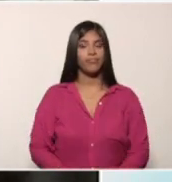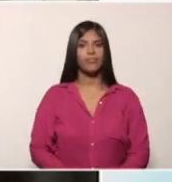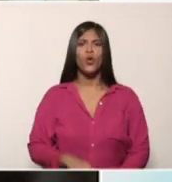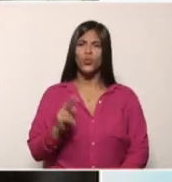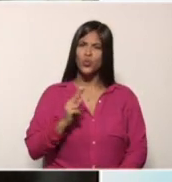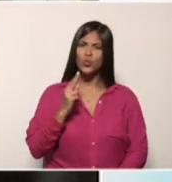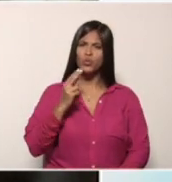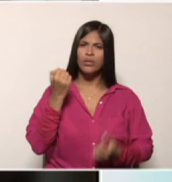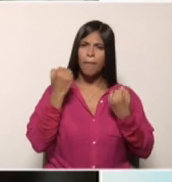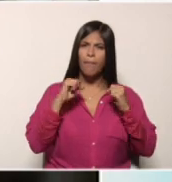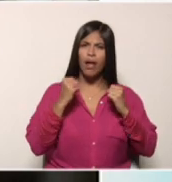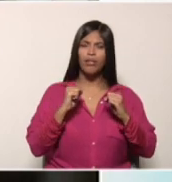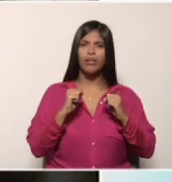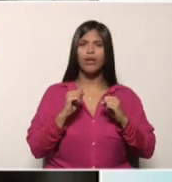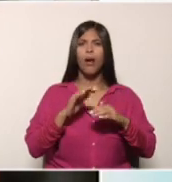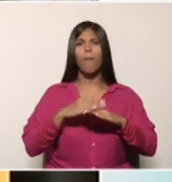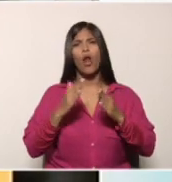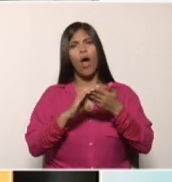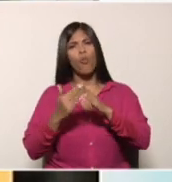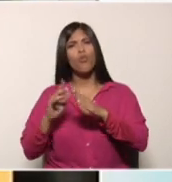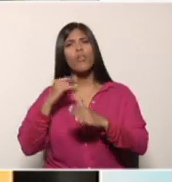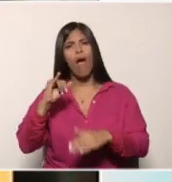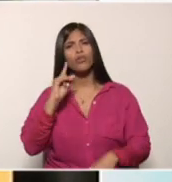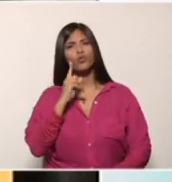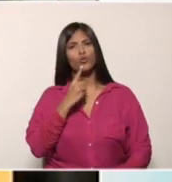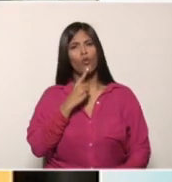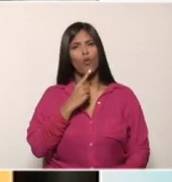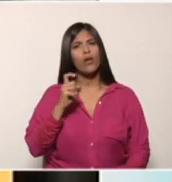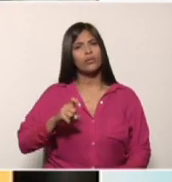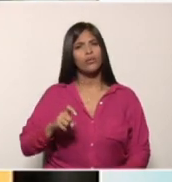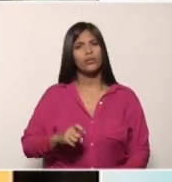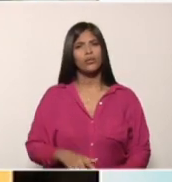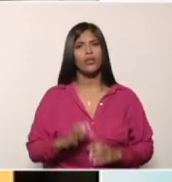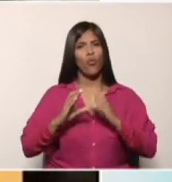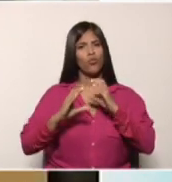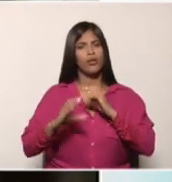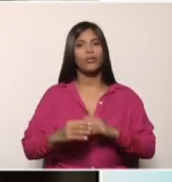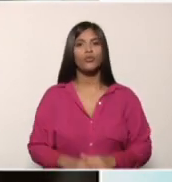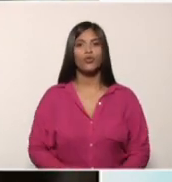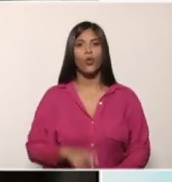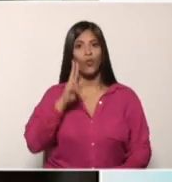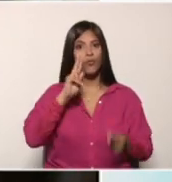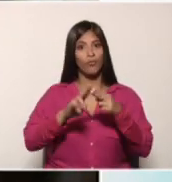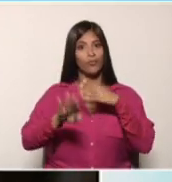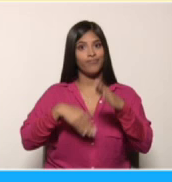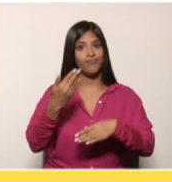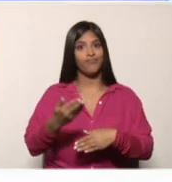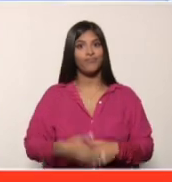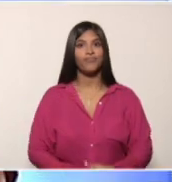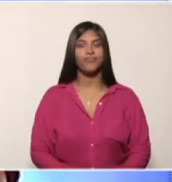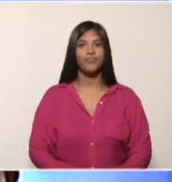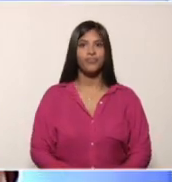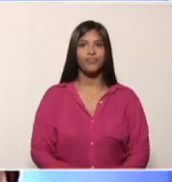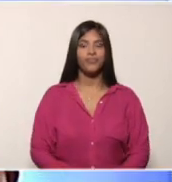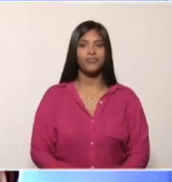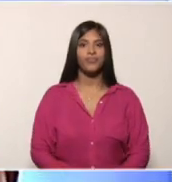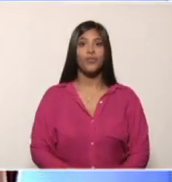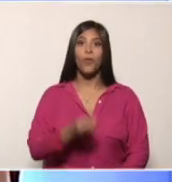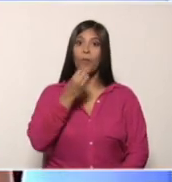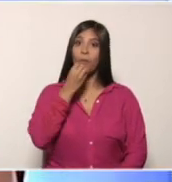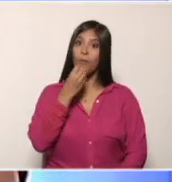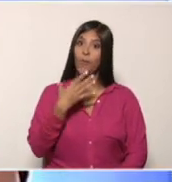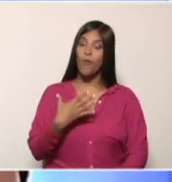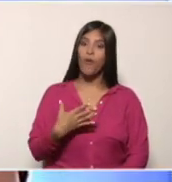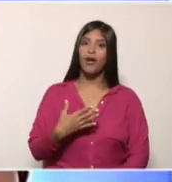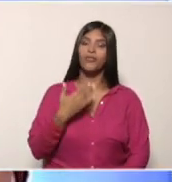Úsalo con aquellos miembros de tu comunidad. Nos vemos en una próxima oportunidad. Bueno, agradeciendo